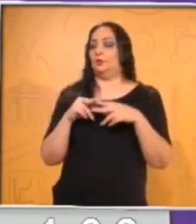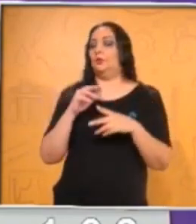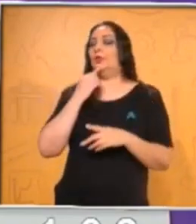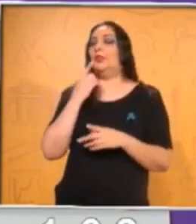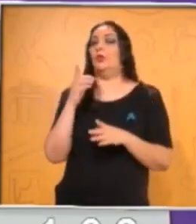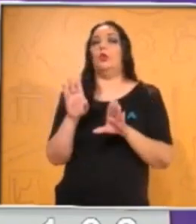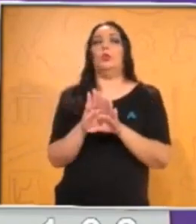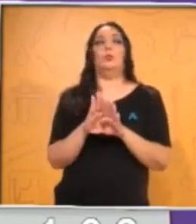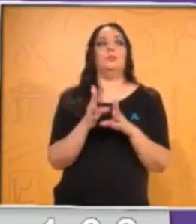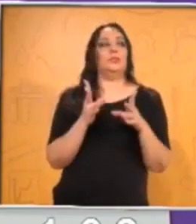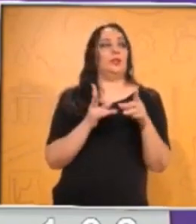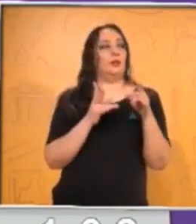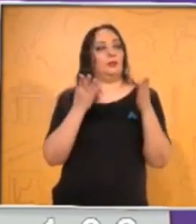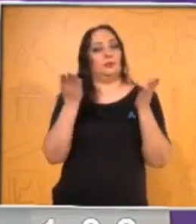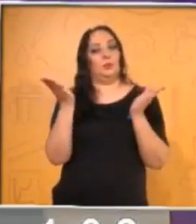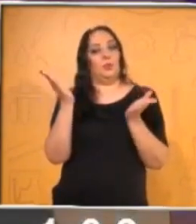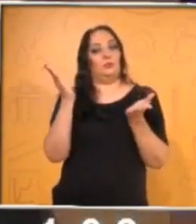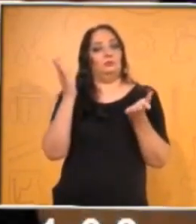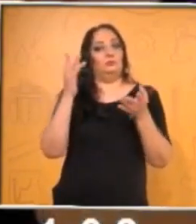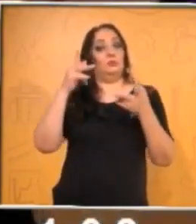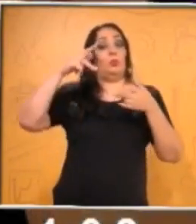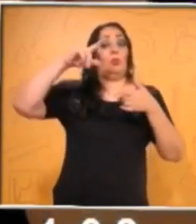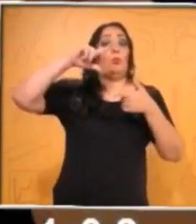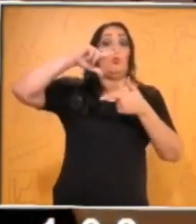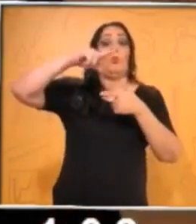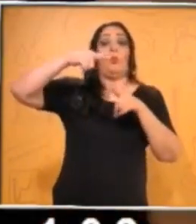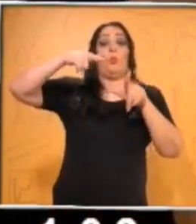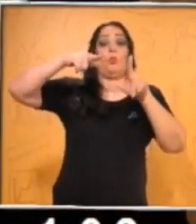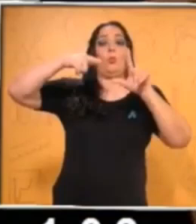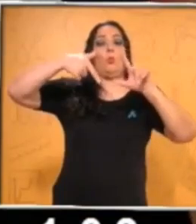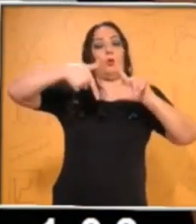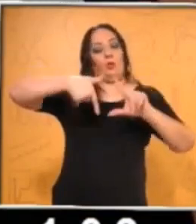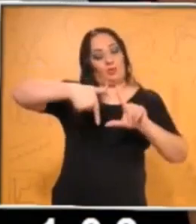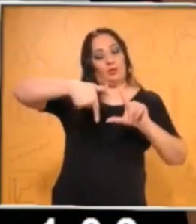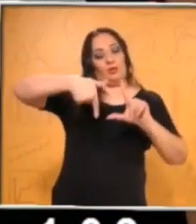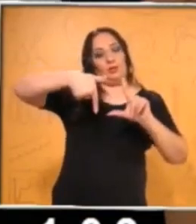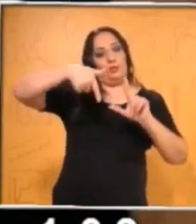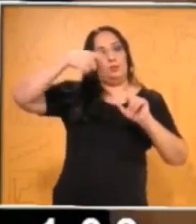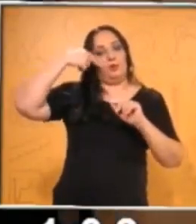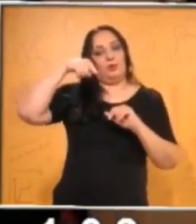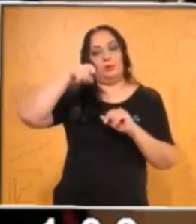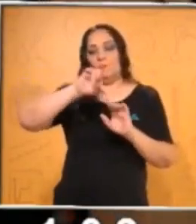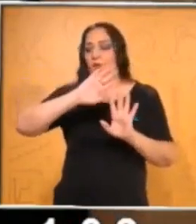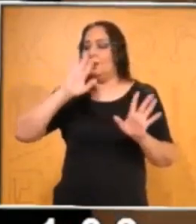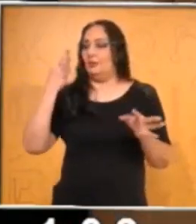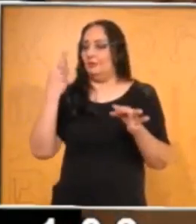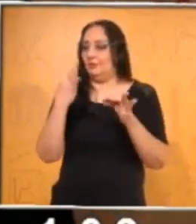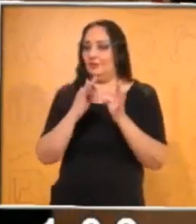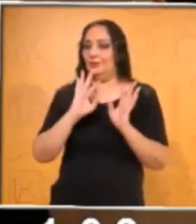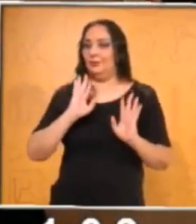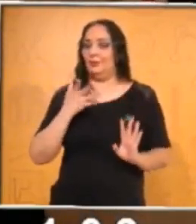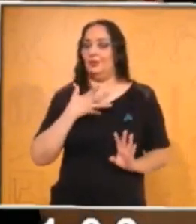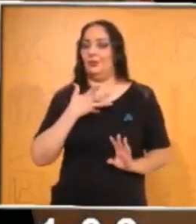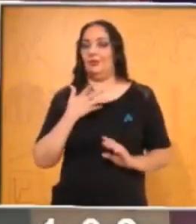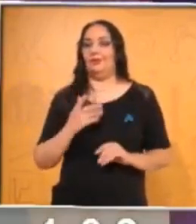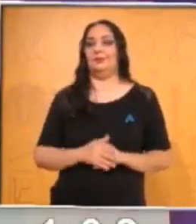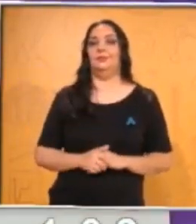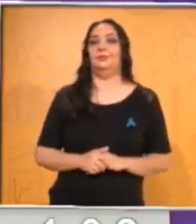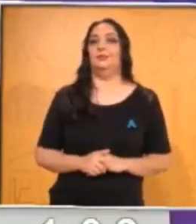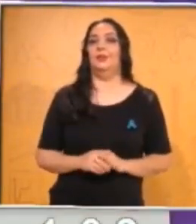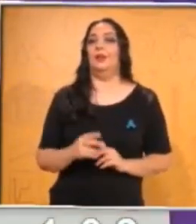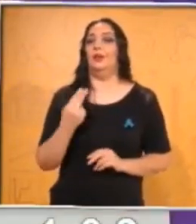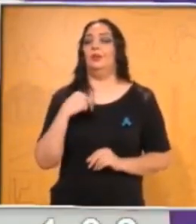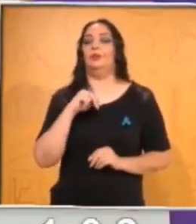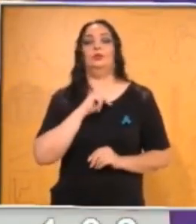hacer un cuadrado, ¿sí? Un cuadrado con la hoja de máquina que tú ya debes de tener listo. Muy bien. Nosotros